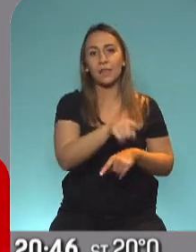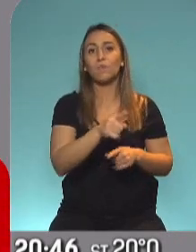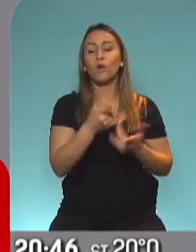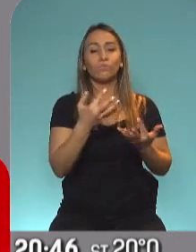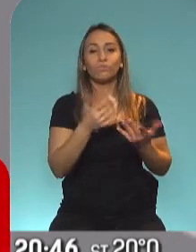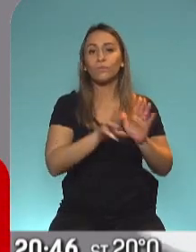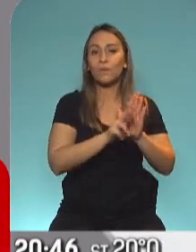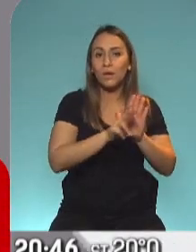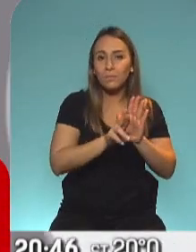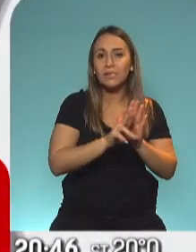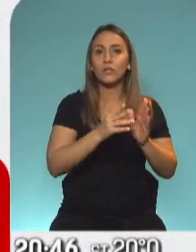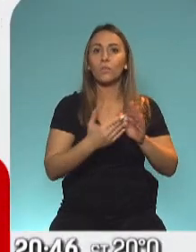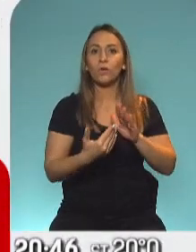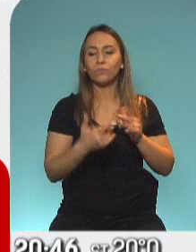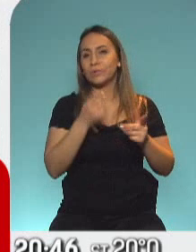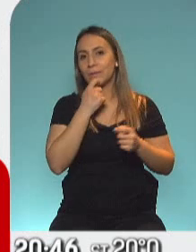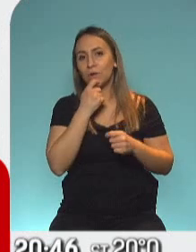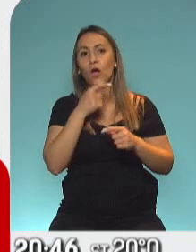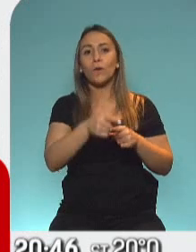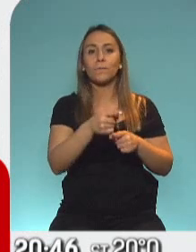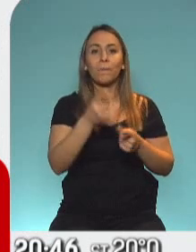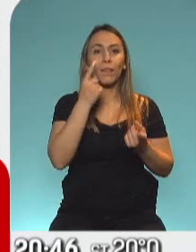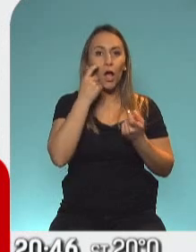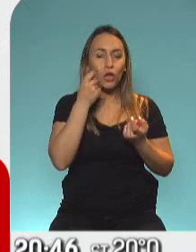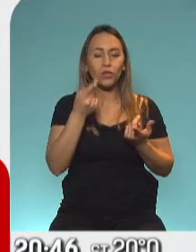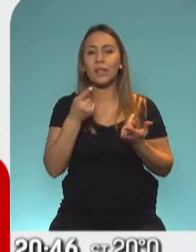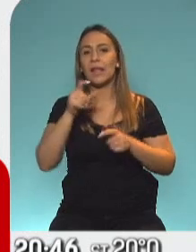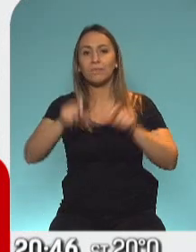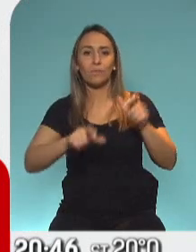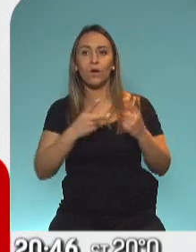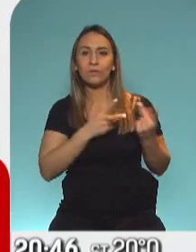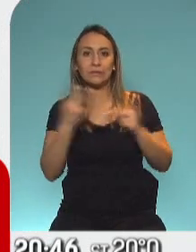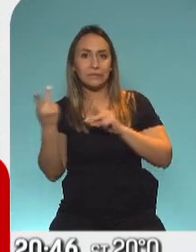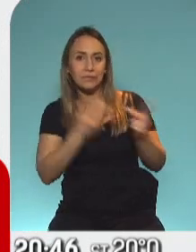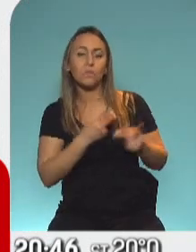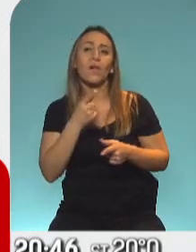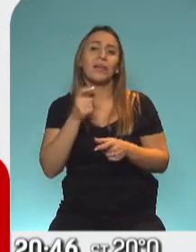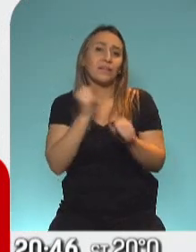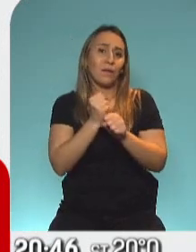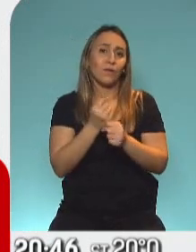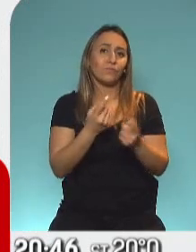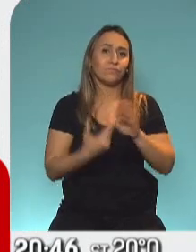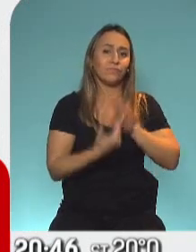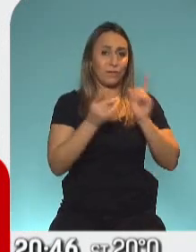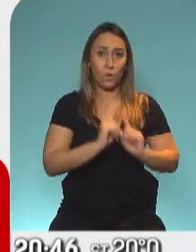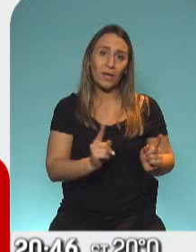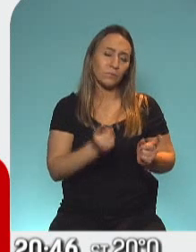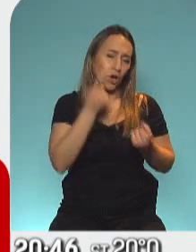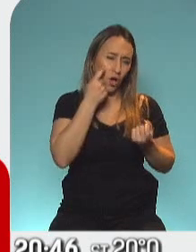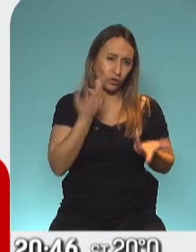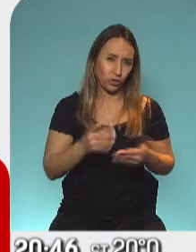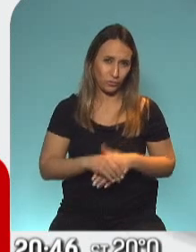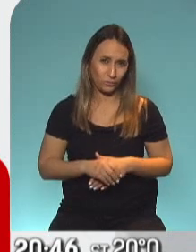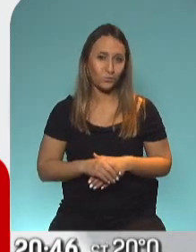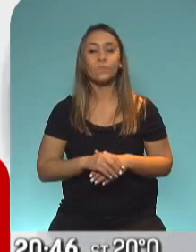actividades habilitadas como obviamente la circulación de las actividades que no sean innecesarias, ¿no? La última desde aquí, ministro, no es